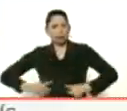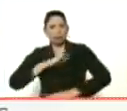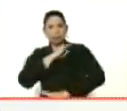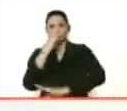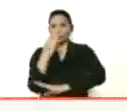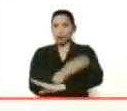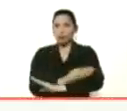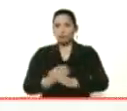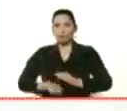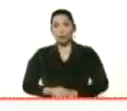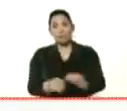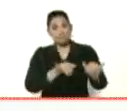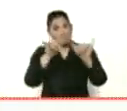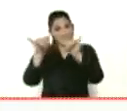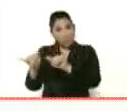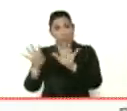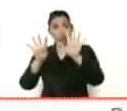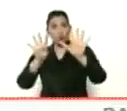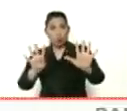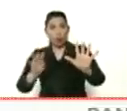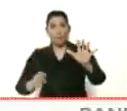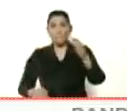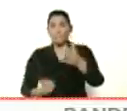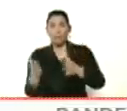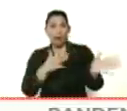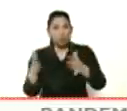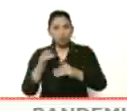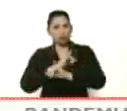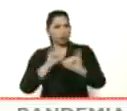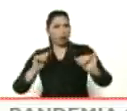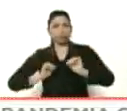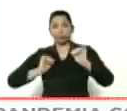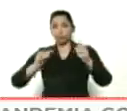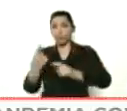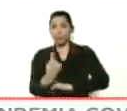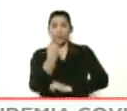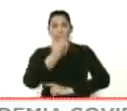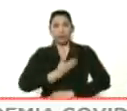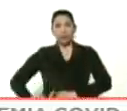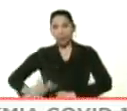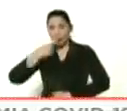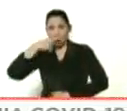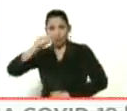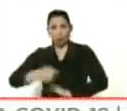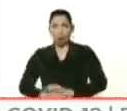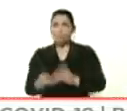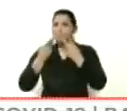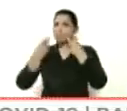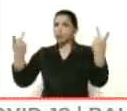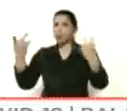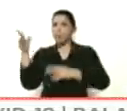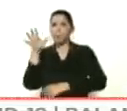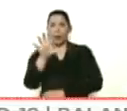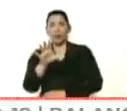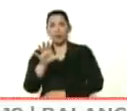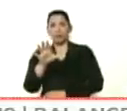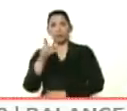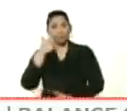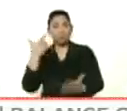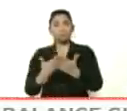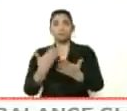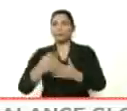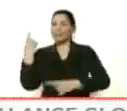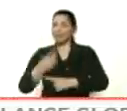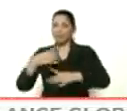desde el mismo 9 de marzo, fue la primera vez que el presidente Maduro se dirigió al país para plantear que tenían que